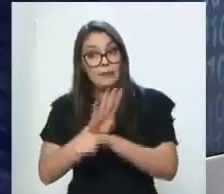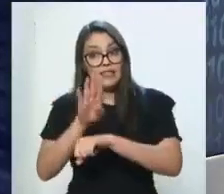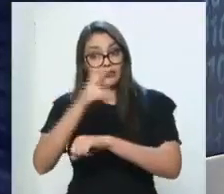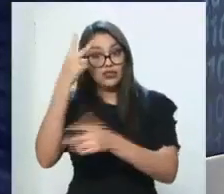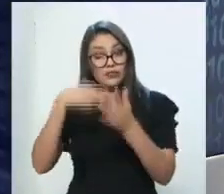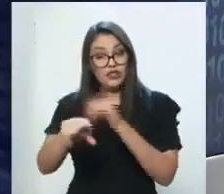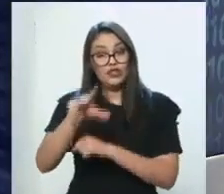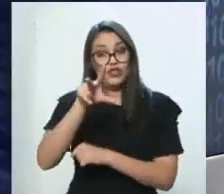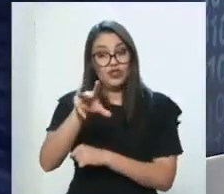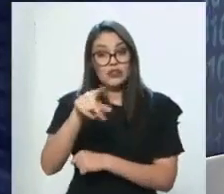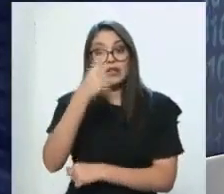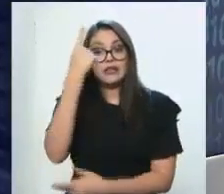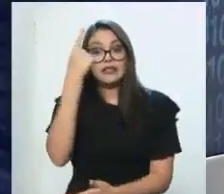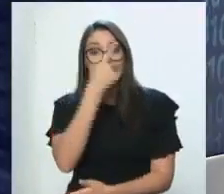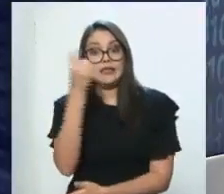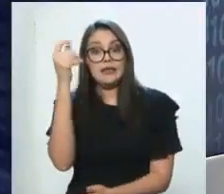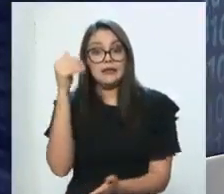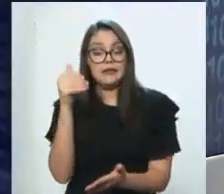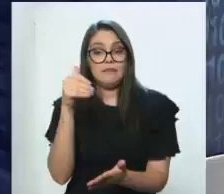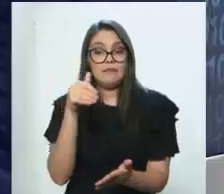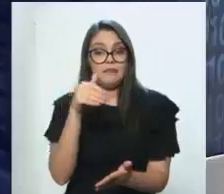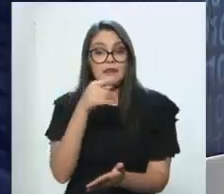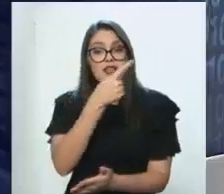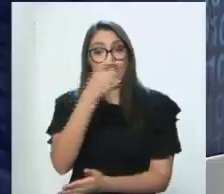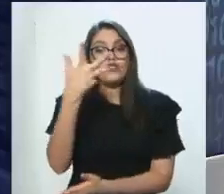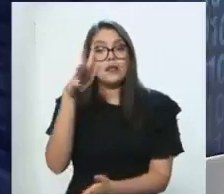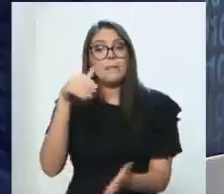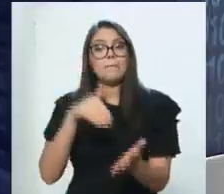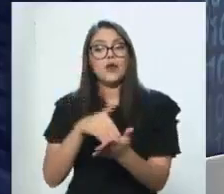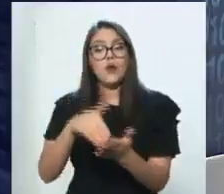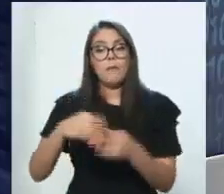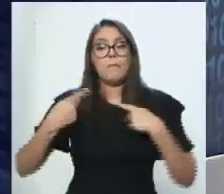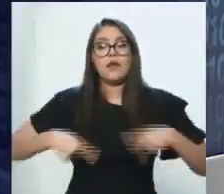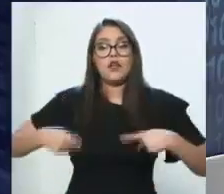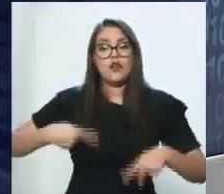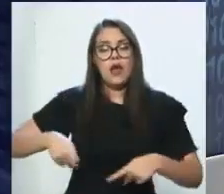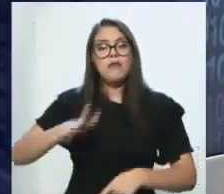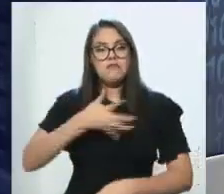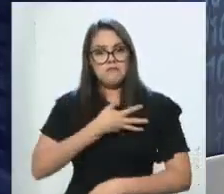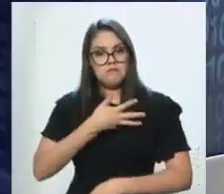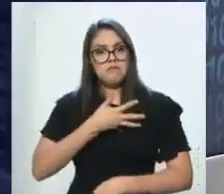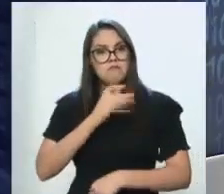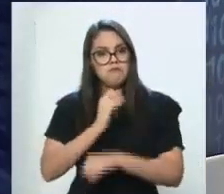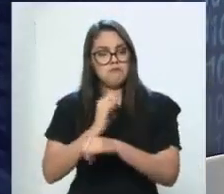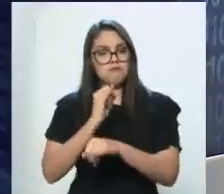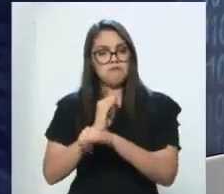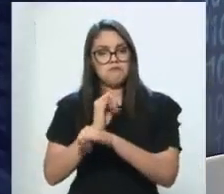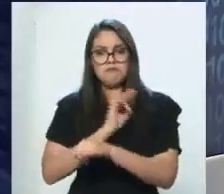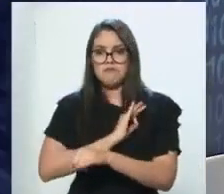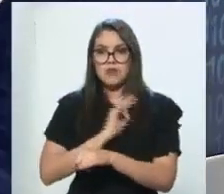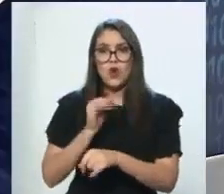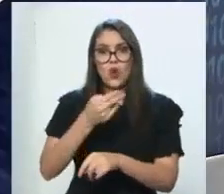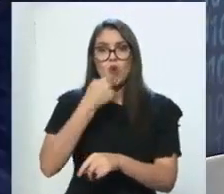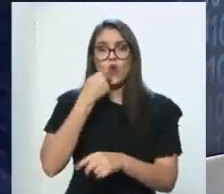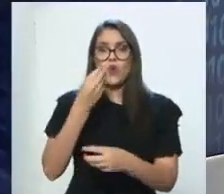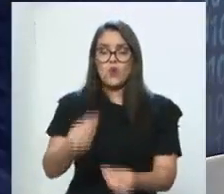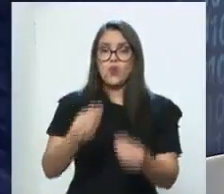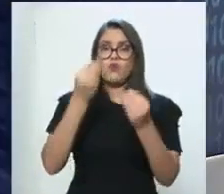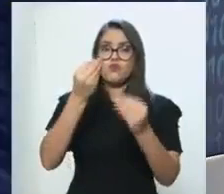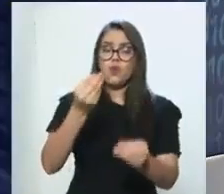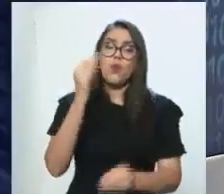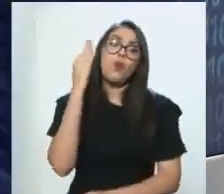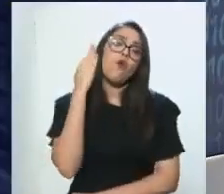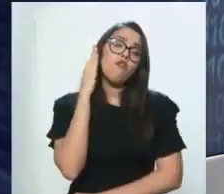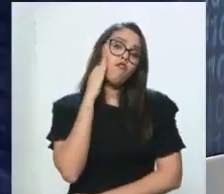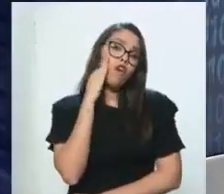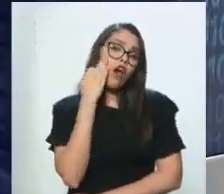110 millones de ciudadanos con acceso a Internet, ocupando el tercer lugar entre los países con mayor número de usuarios de Facebook y el sexto lugar